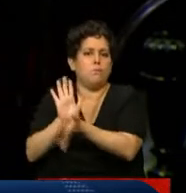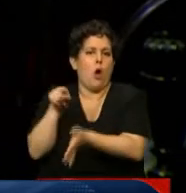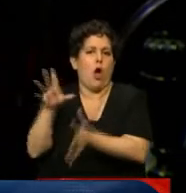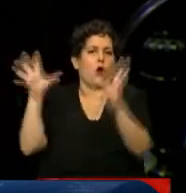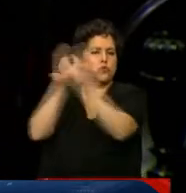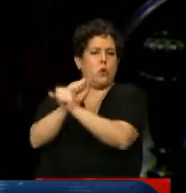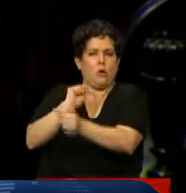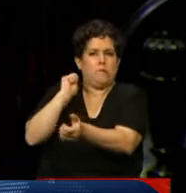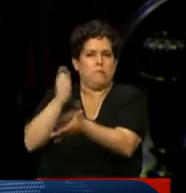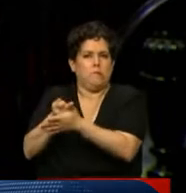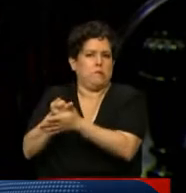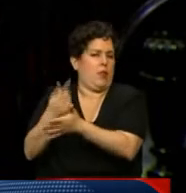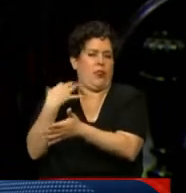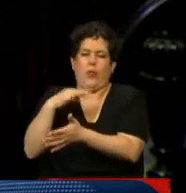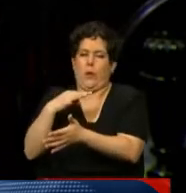dejaron.